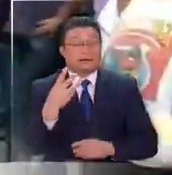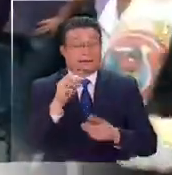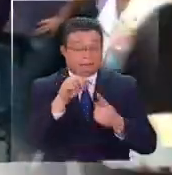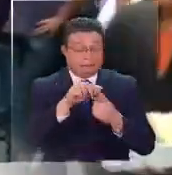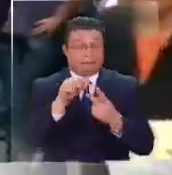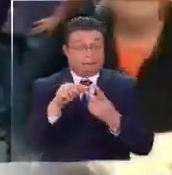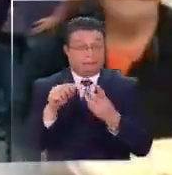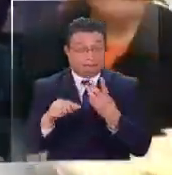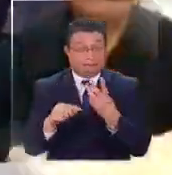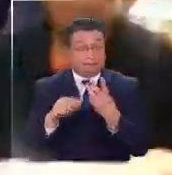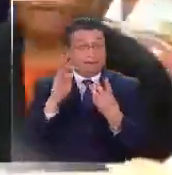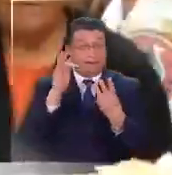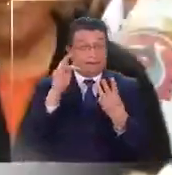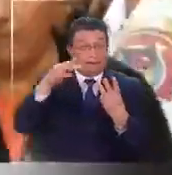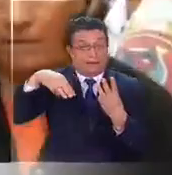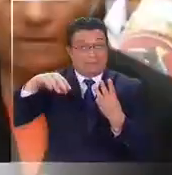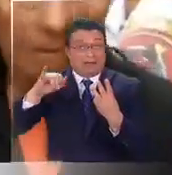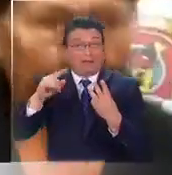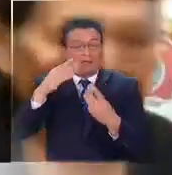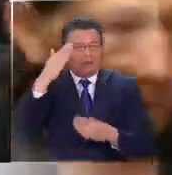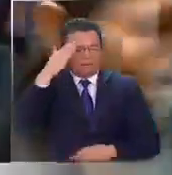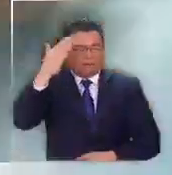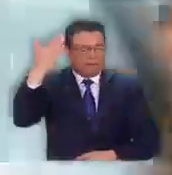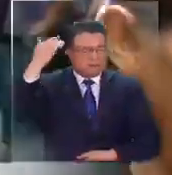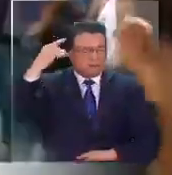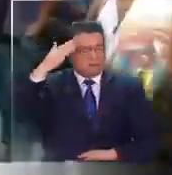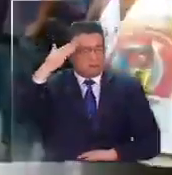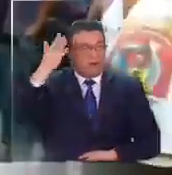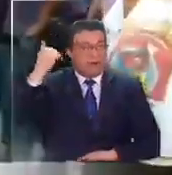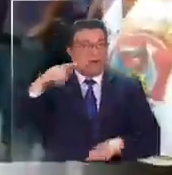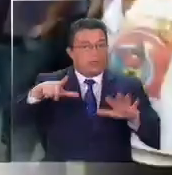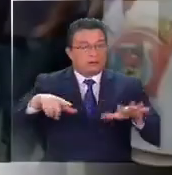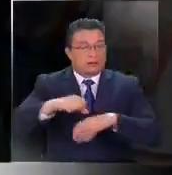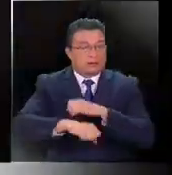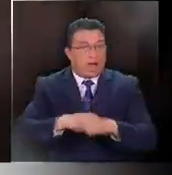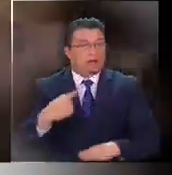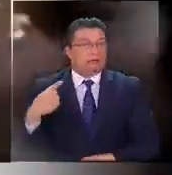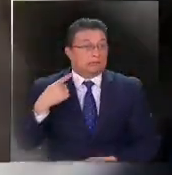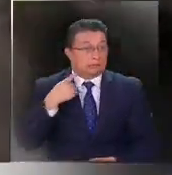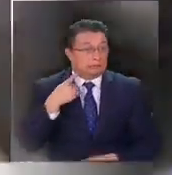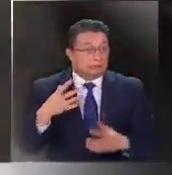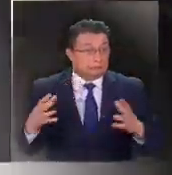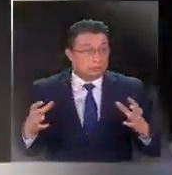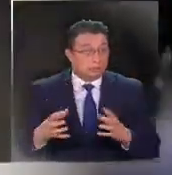les evoca los peores recuerdos que vivió el país hace 17 años.